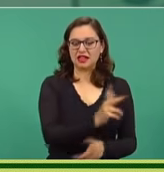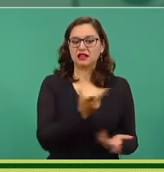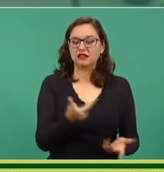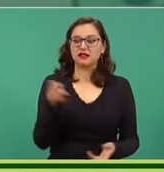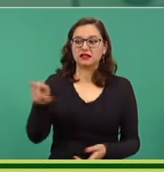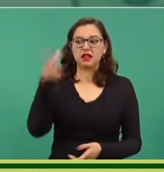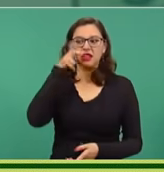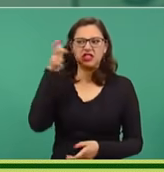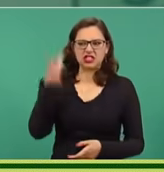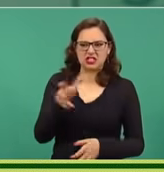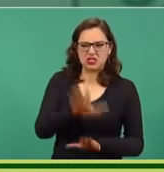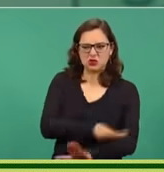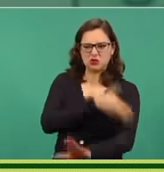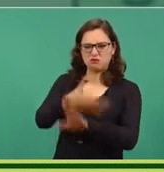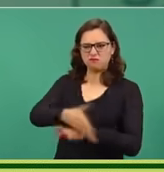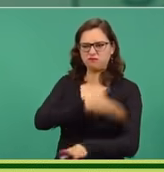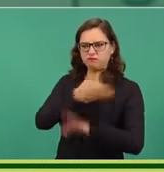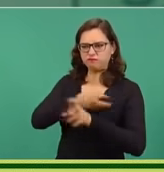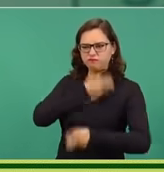contra hidalgo